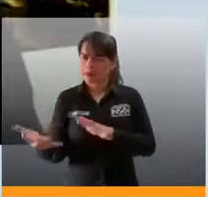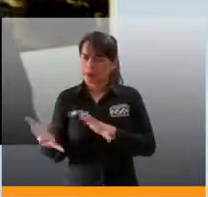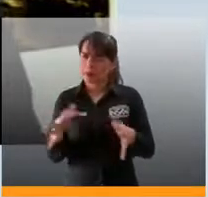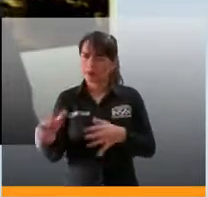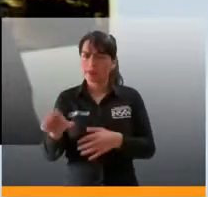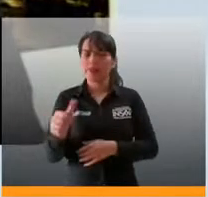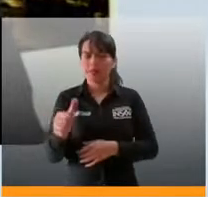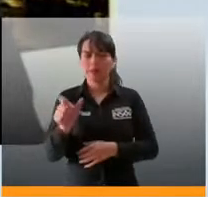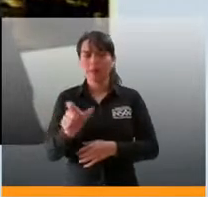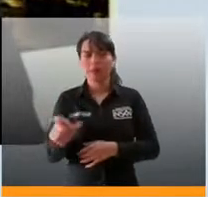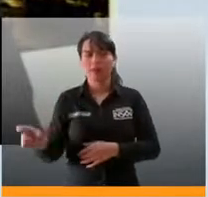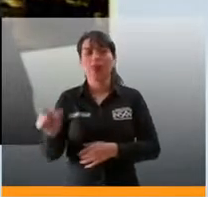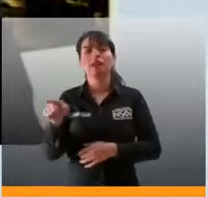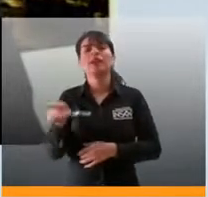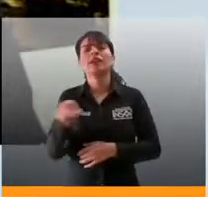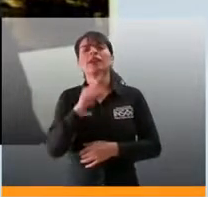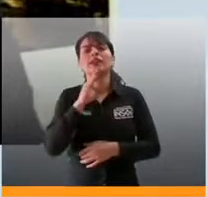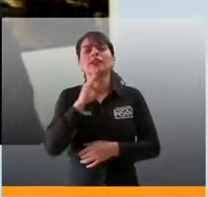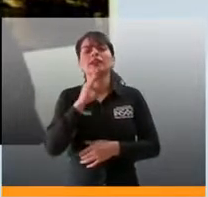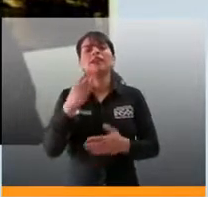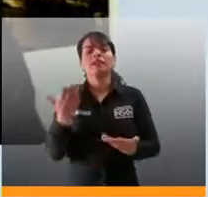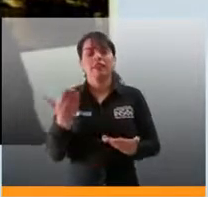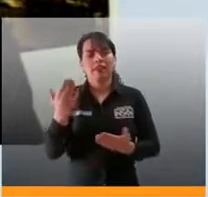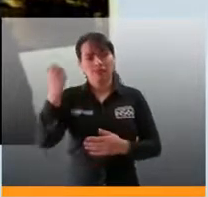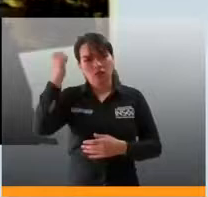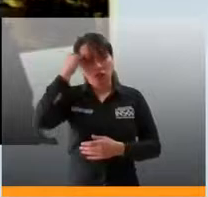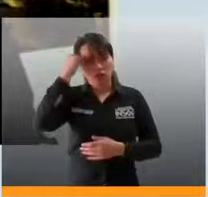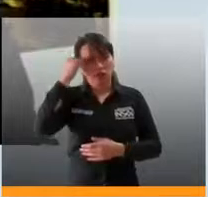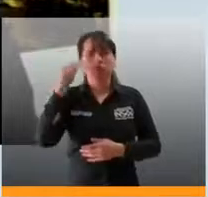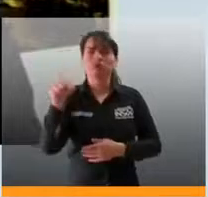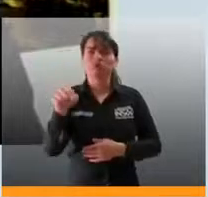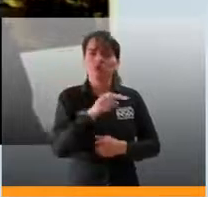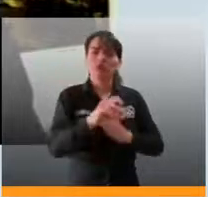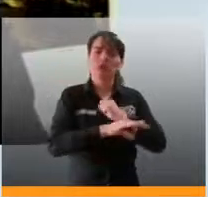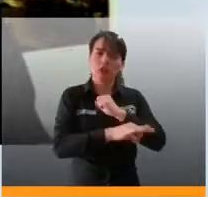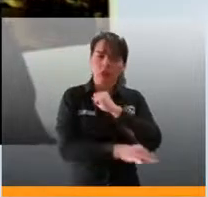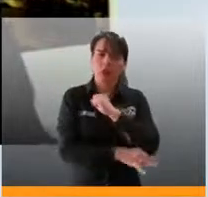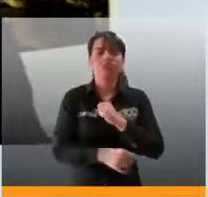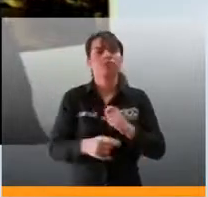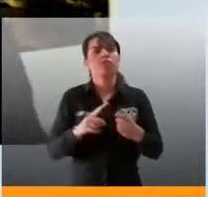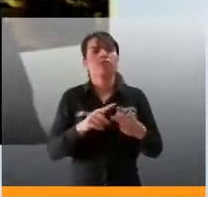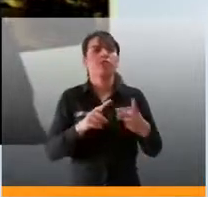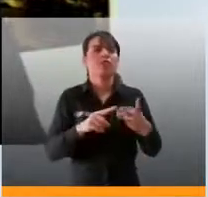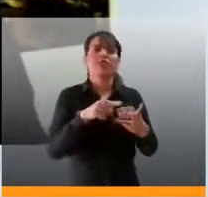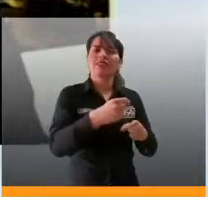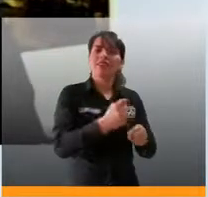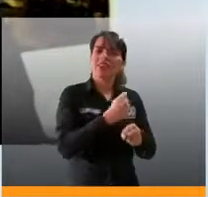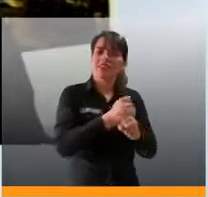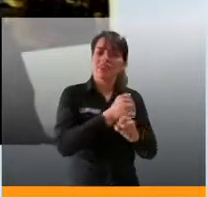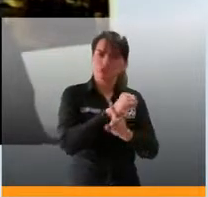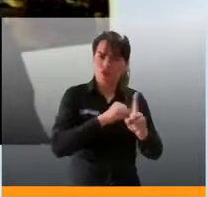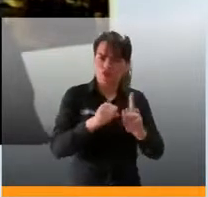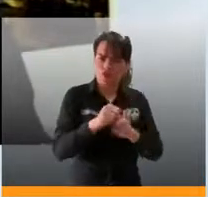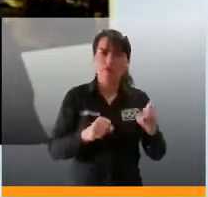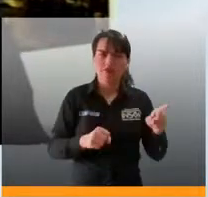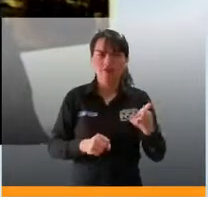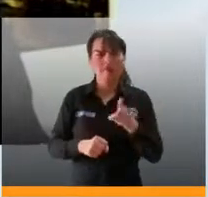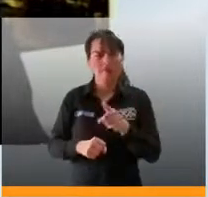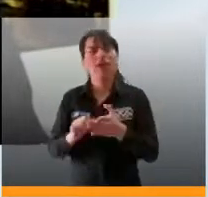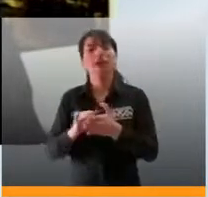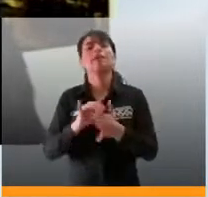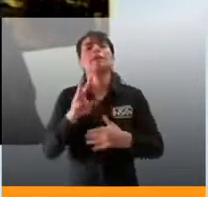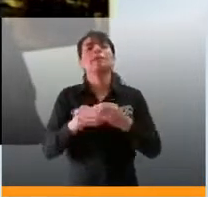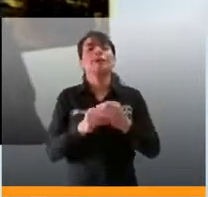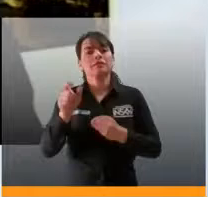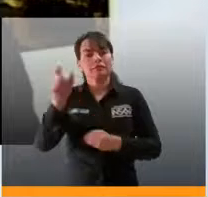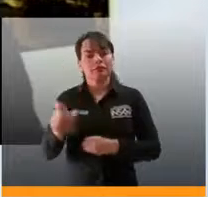incluyen docentes de psicólogos y trabajadores sociales, pero también existe un sacerdote